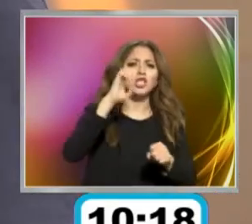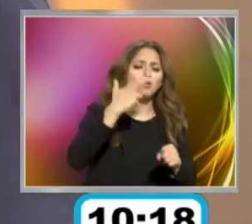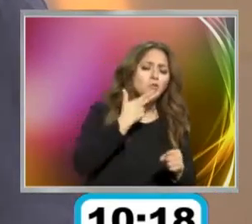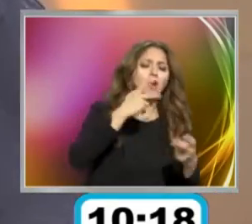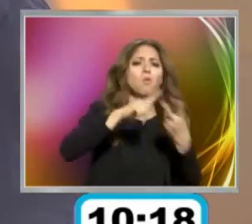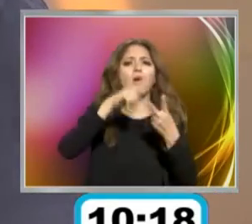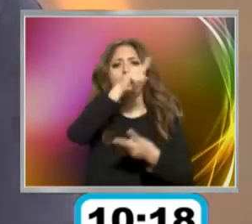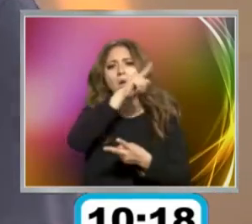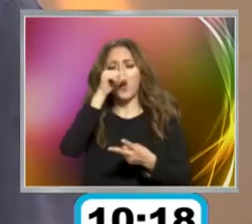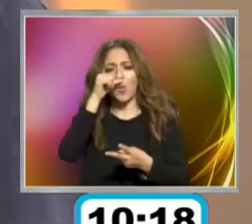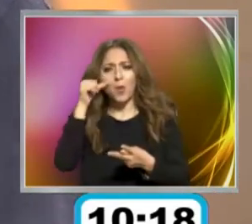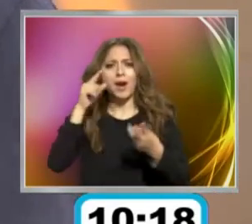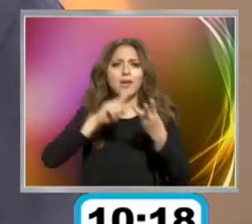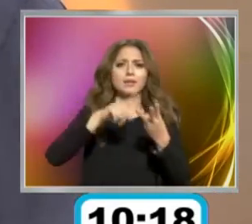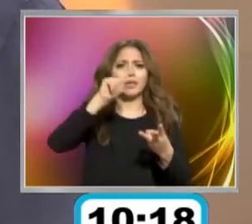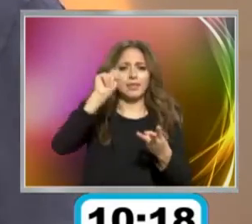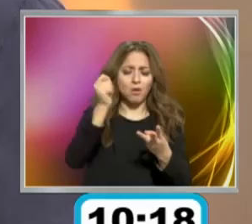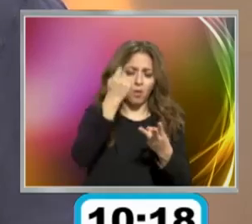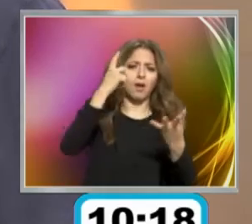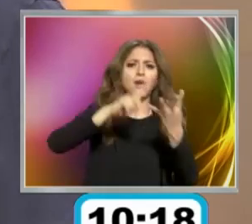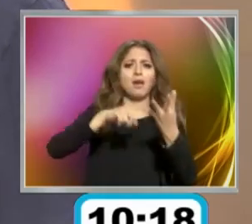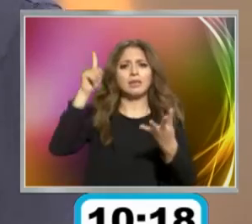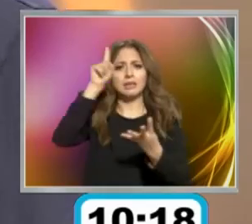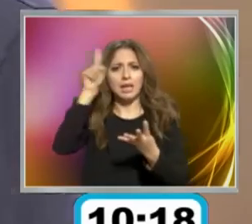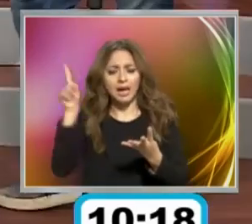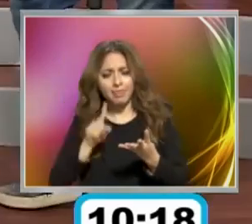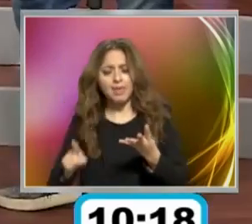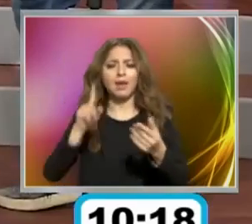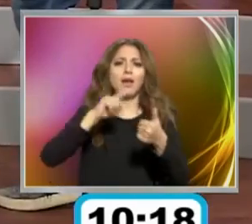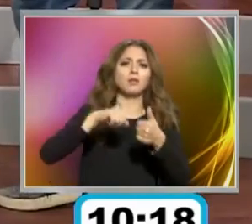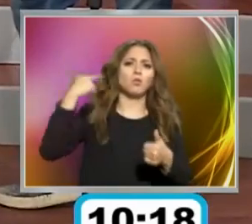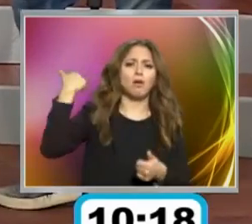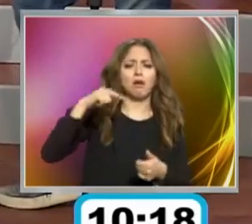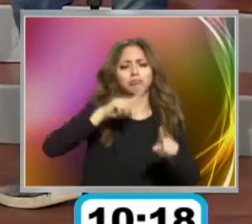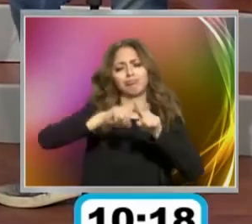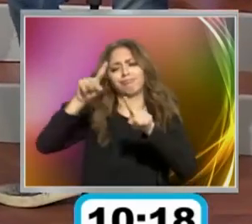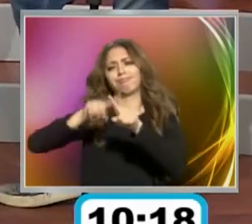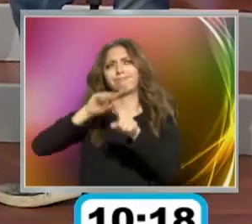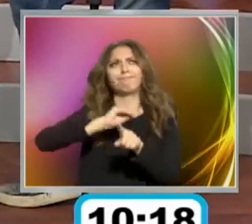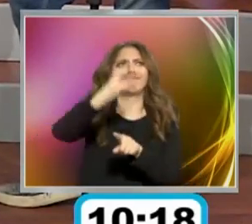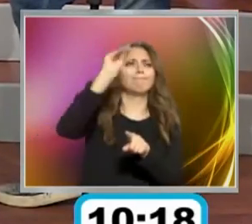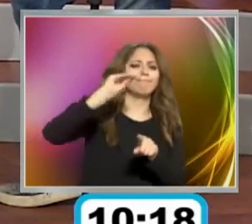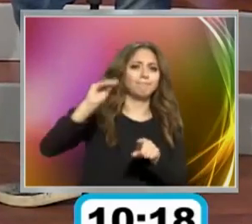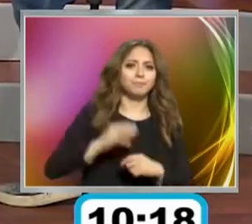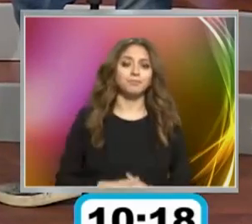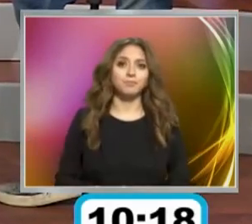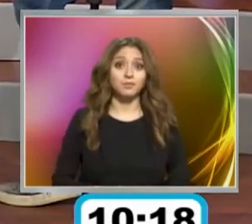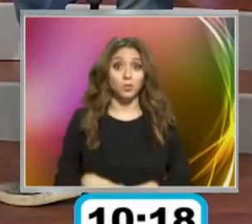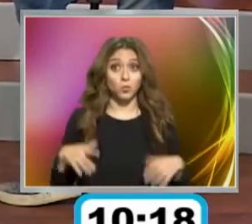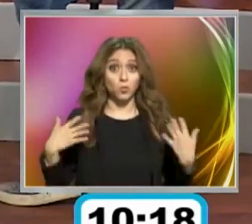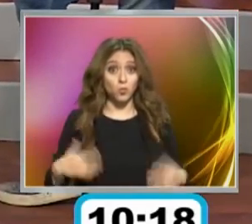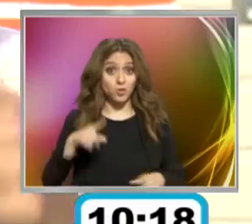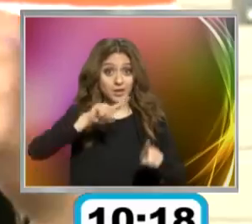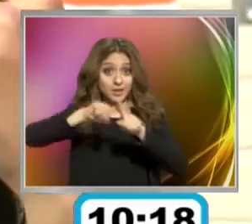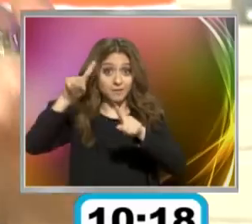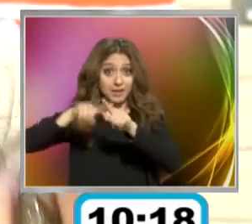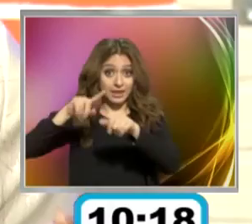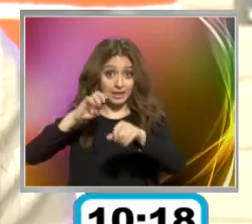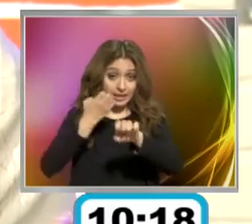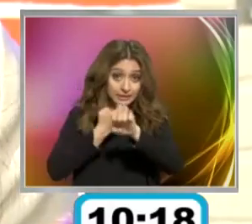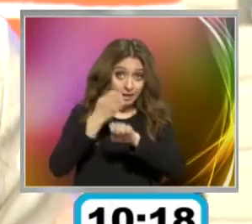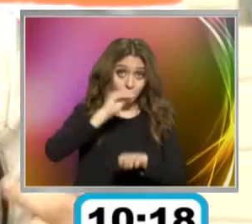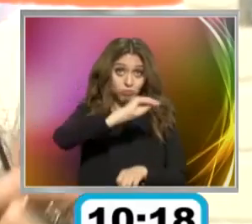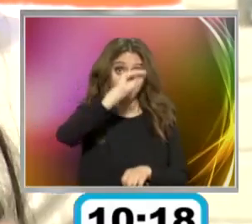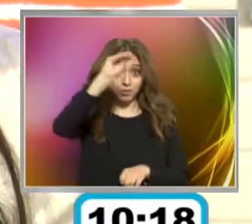Juárez, en Tijuana. Tijuana, Zacatecas, Guadalajara. La verdad ha estado muy bien. Se han dado un paseo delicioso por todo el país. Regresan a